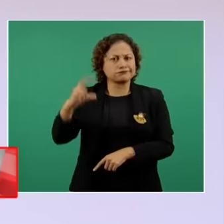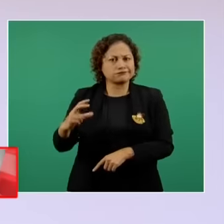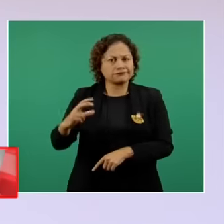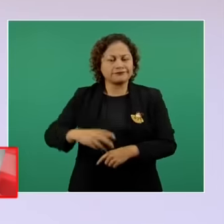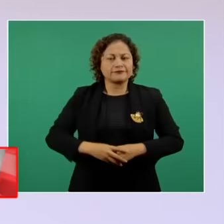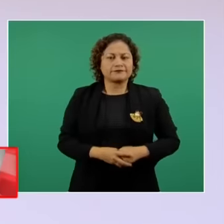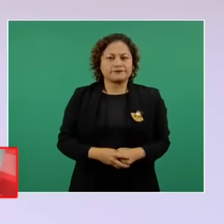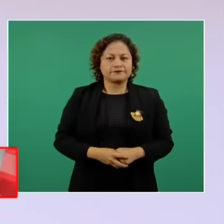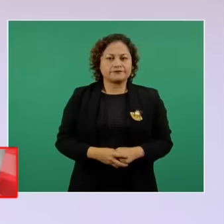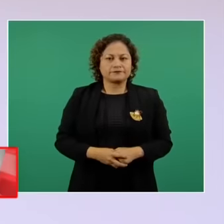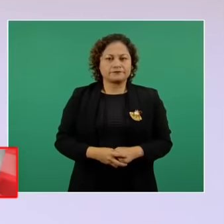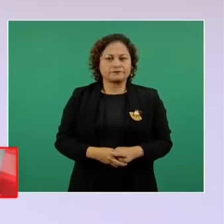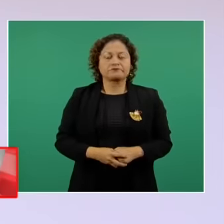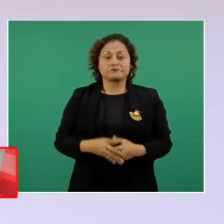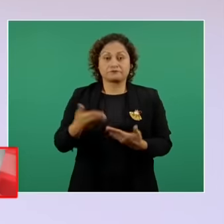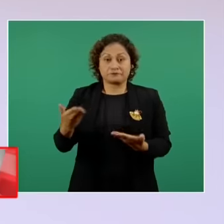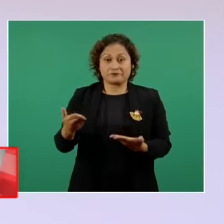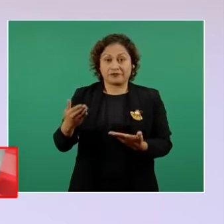que Iturbide,